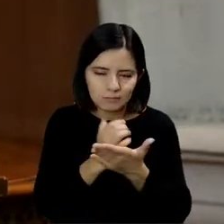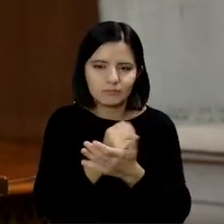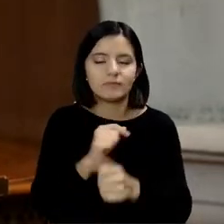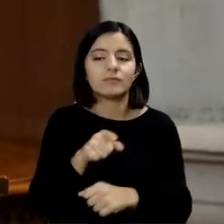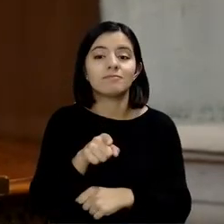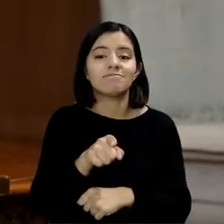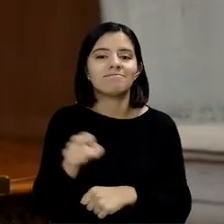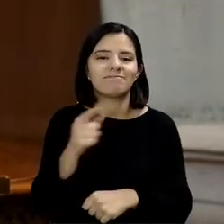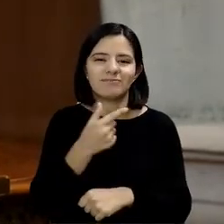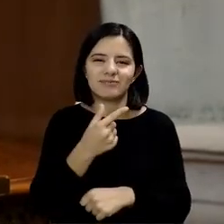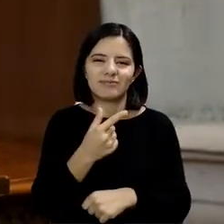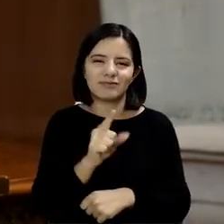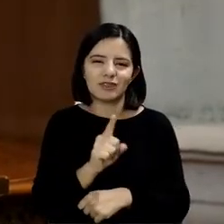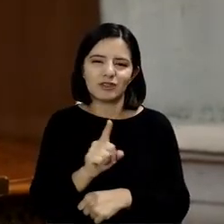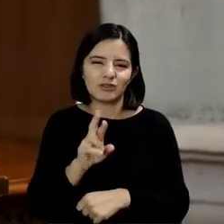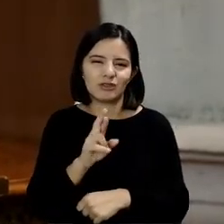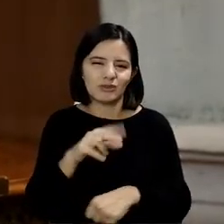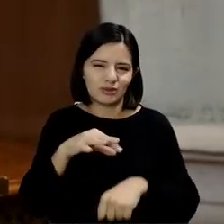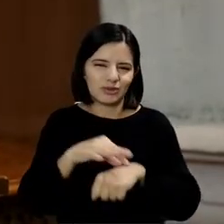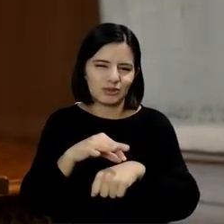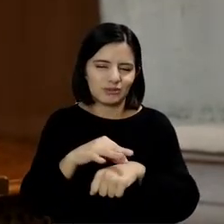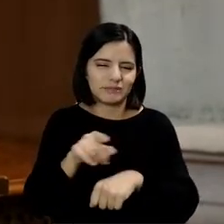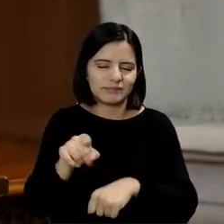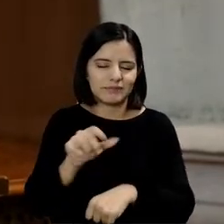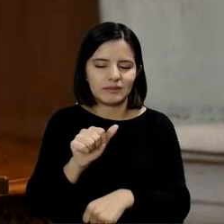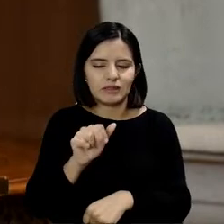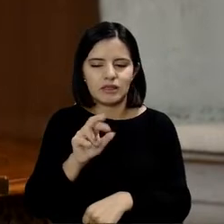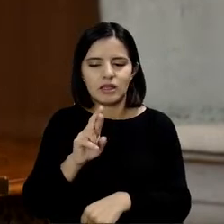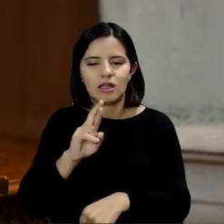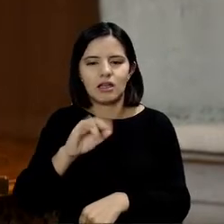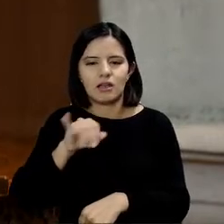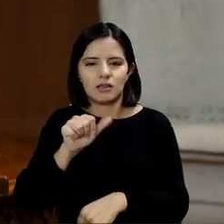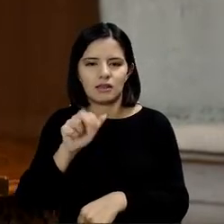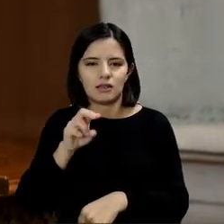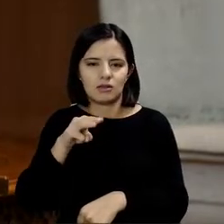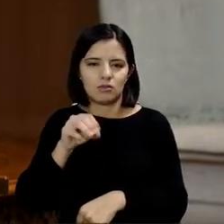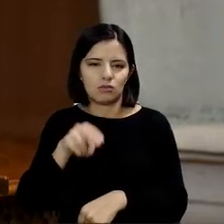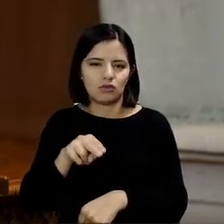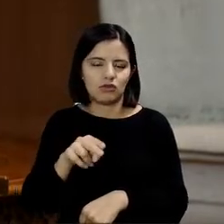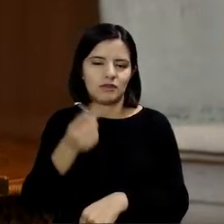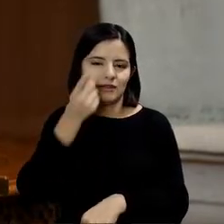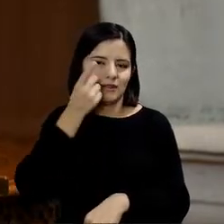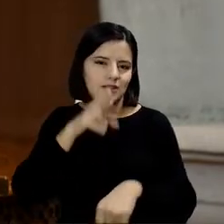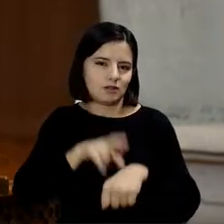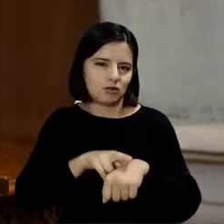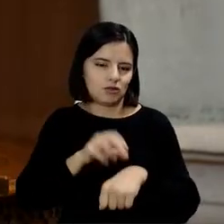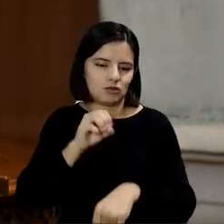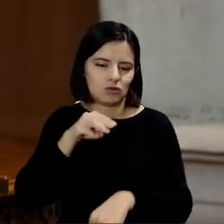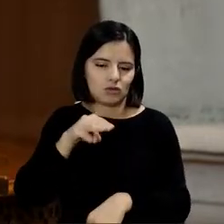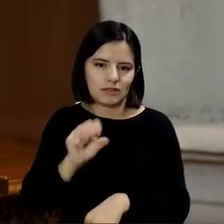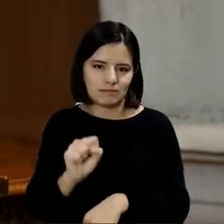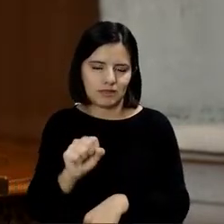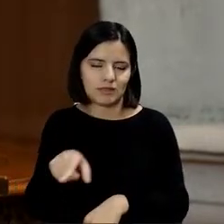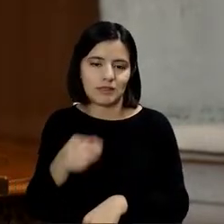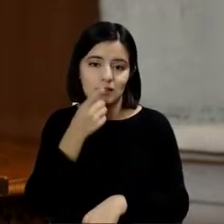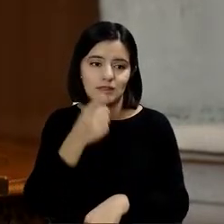Tedros Adhanom, director general de la Organización Mundial de la Salud, y señala que los programas de